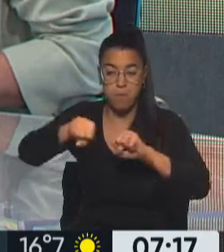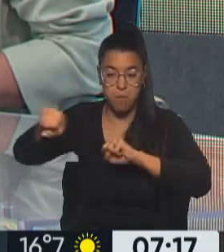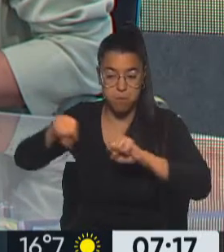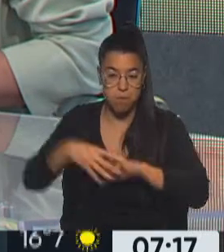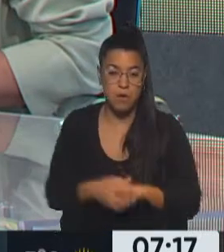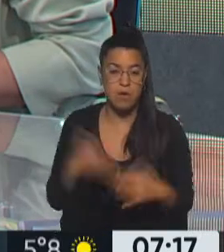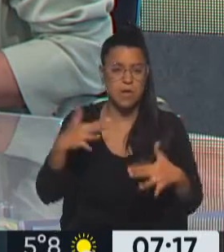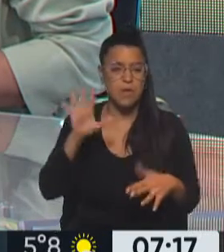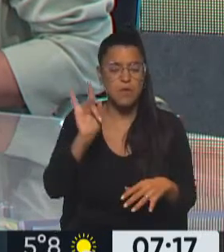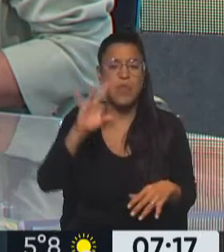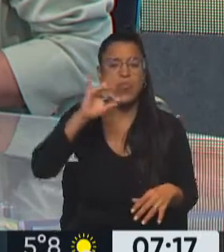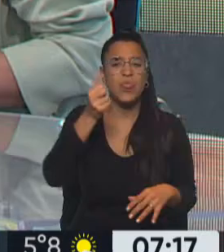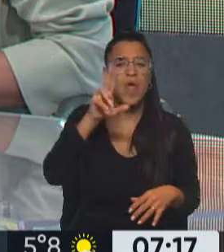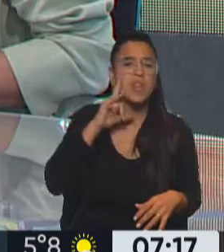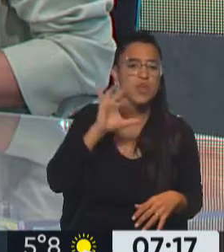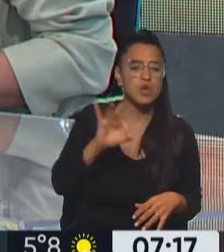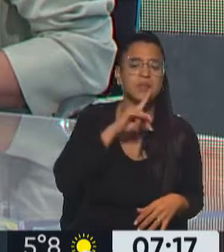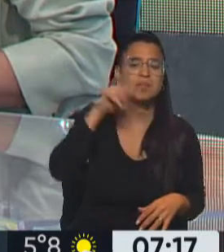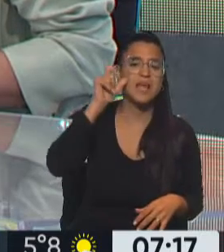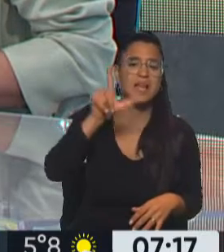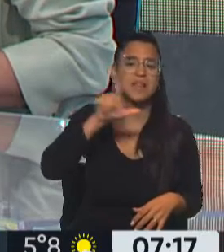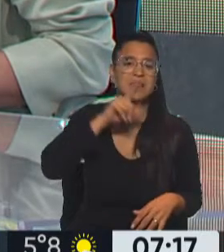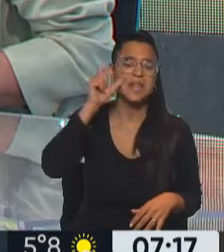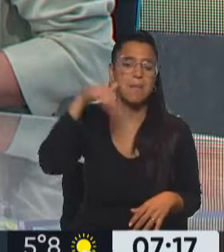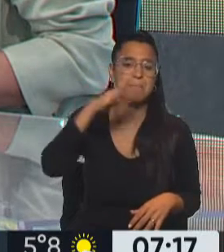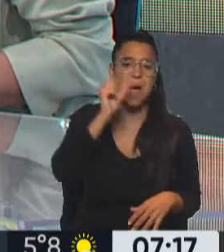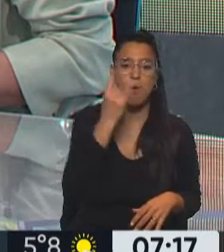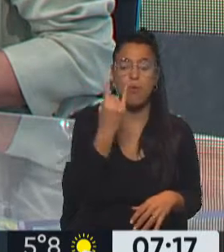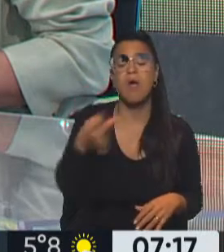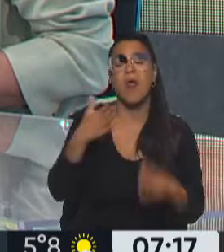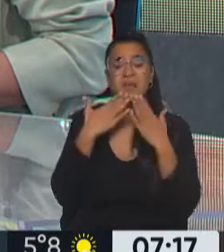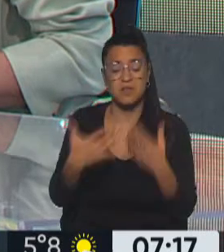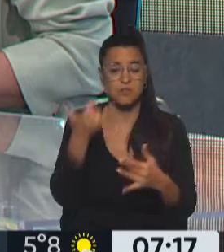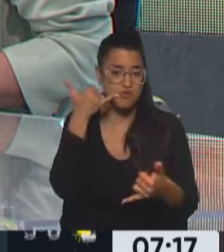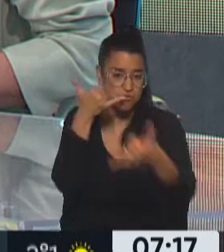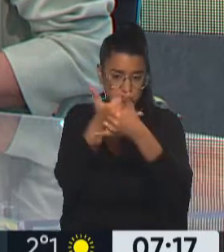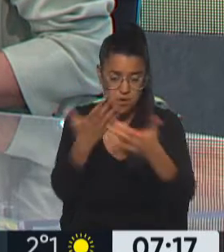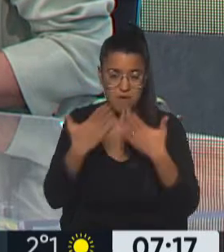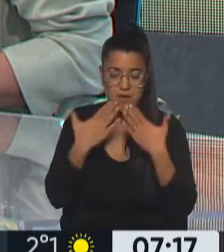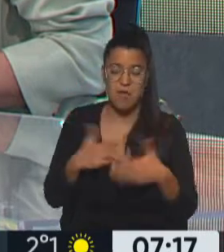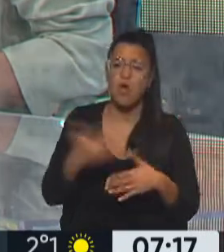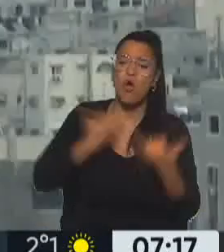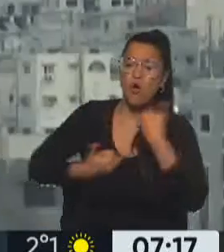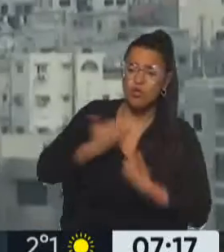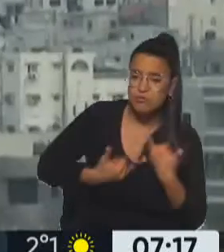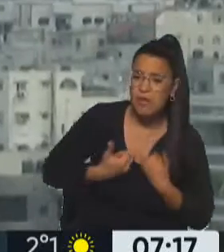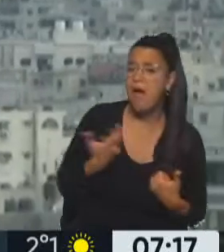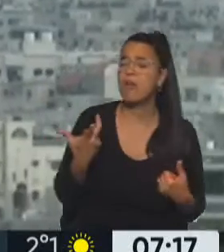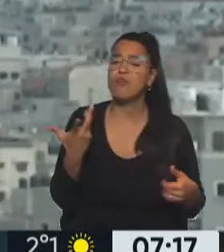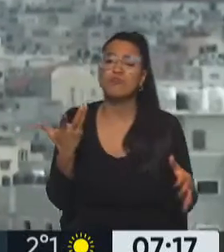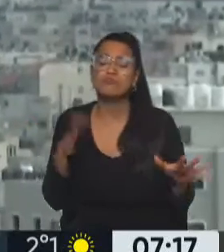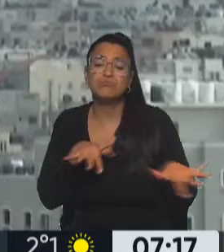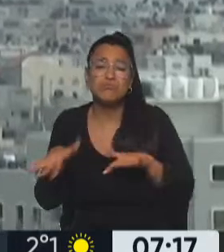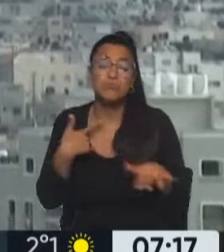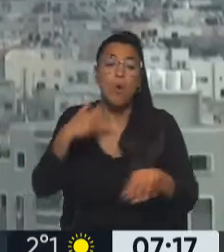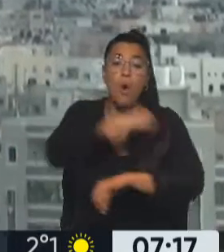Ay, qué difícil. Darío Teltenbaum, Darío, gracias por atendernos. Contanos, a ver, tu panorama, si abrís